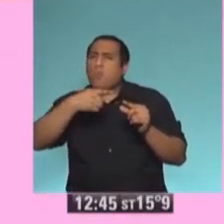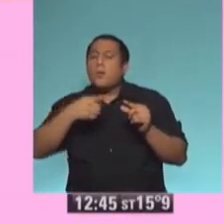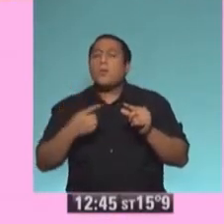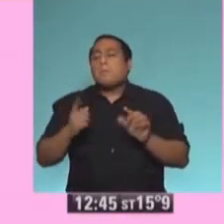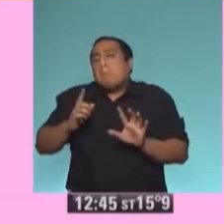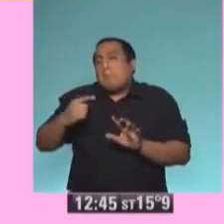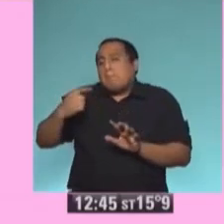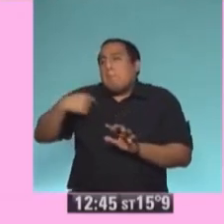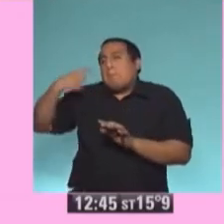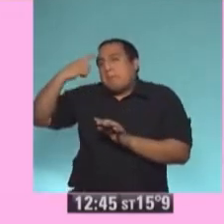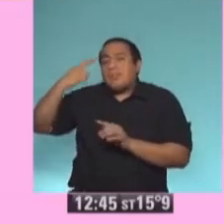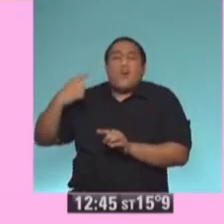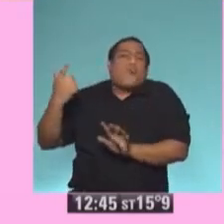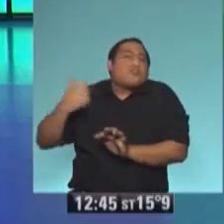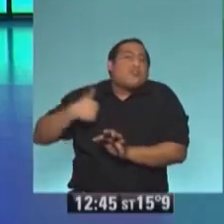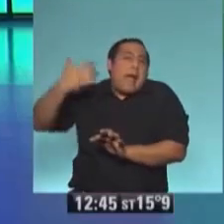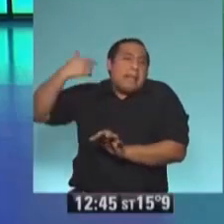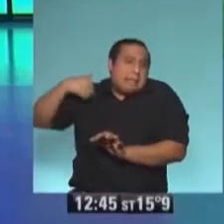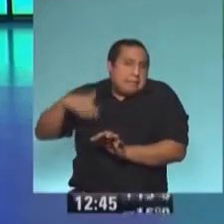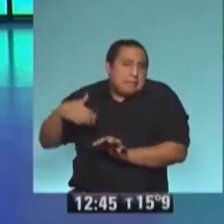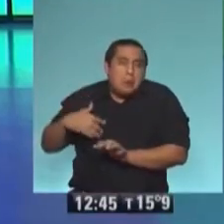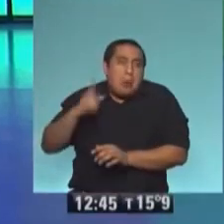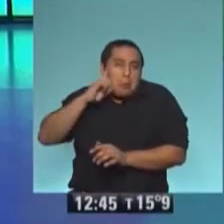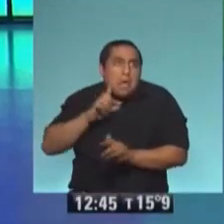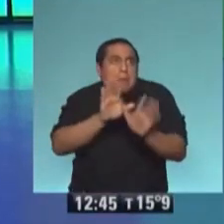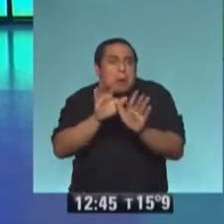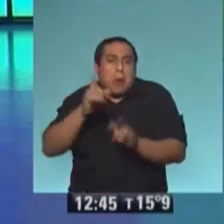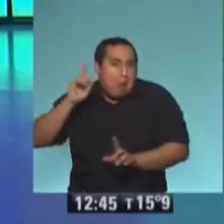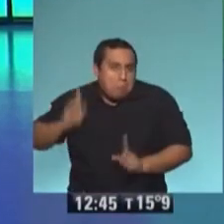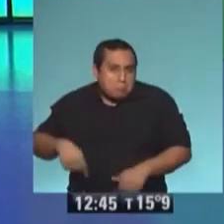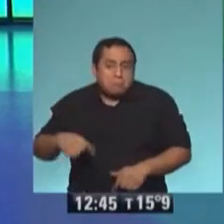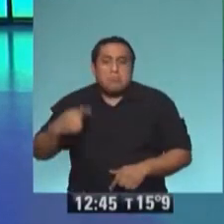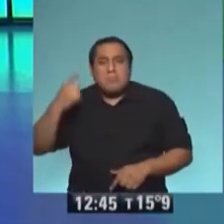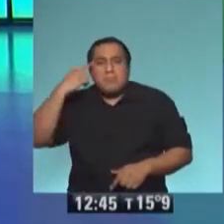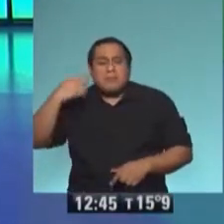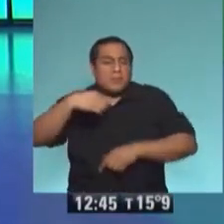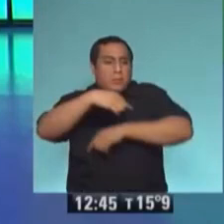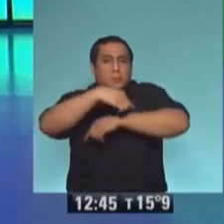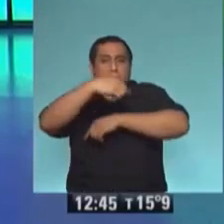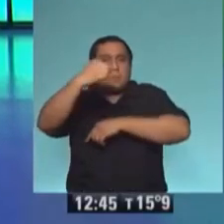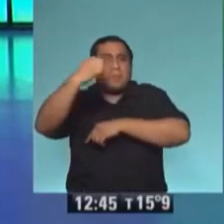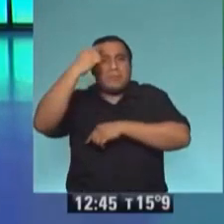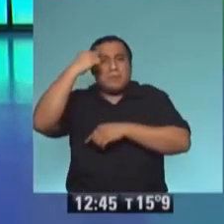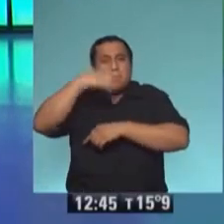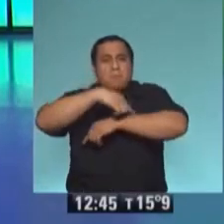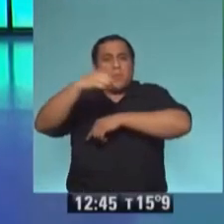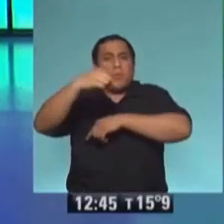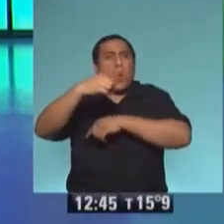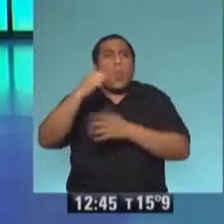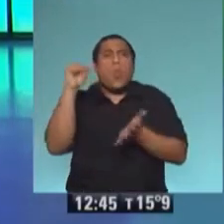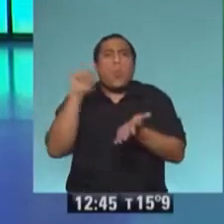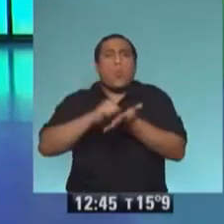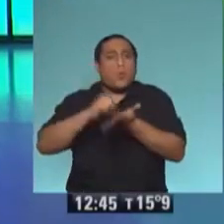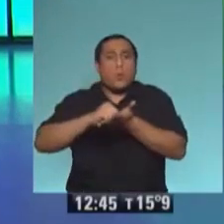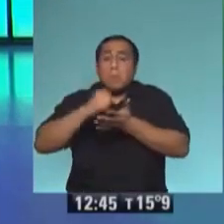pensar, o por lo menos yo cuando era chico y no conocía tanto de las plumas, pensaba que la pluma era una estructura, vamos a decir, rígida. Y en realidad